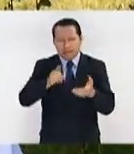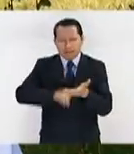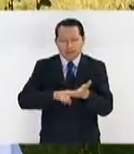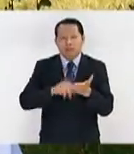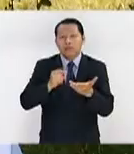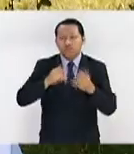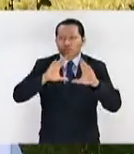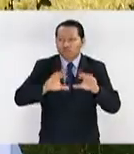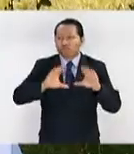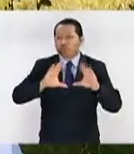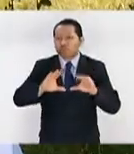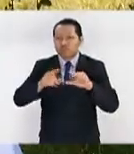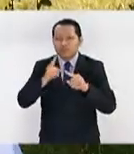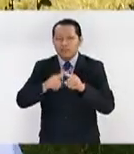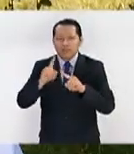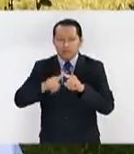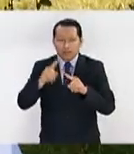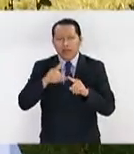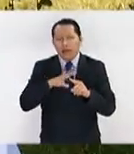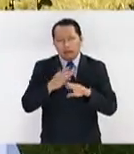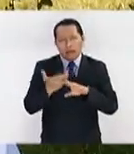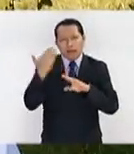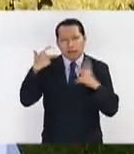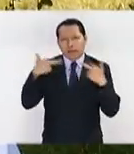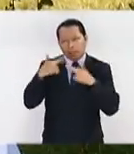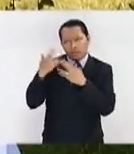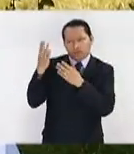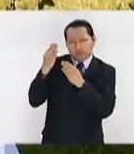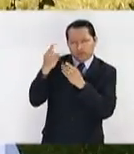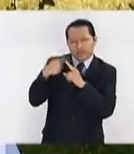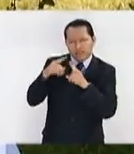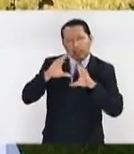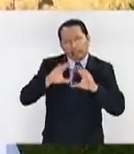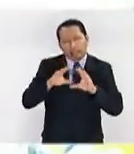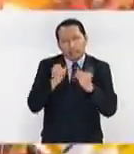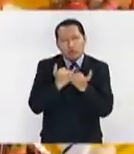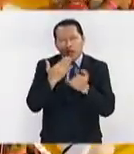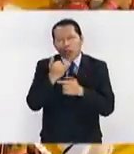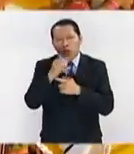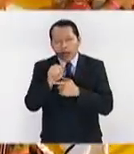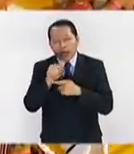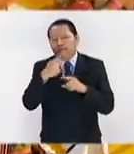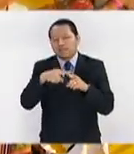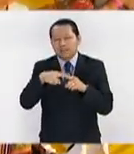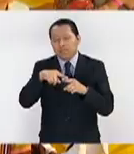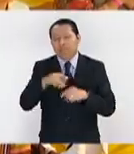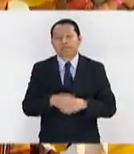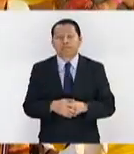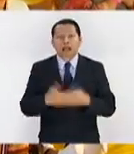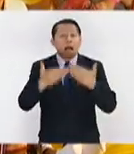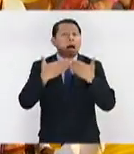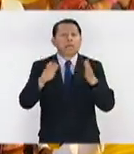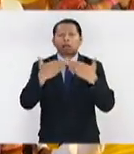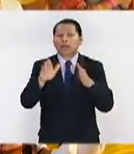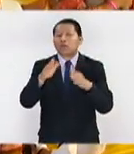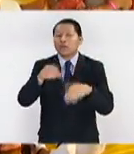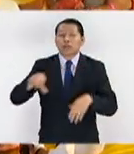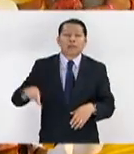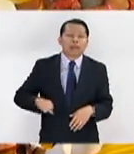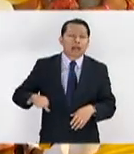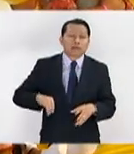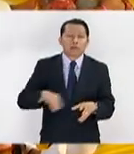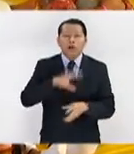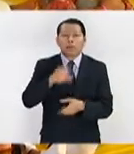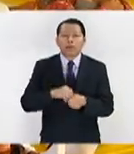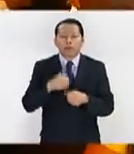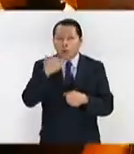las enseñanzas del maestro Yogi Bhajan y enseñamos yoga y meditación. El evento está abierto a todo aquel interesado en el